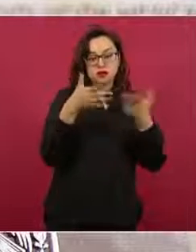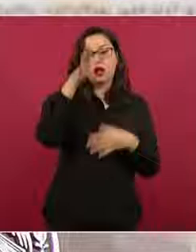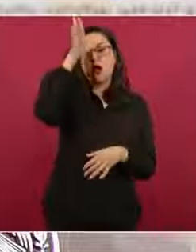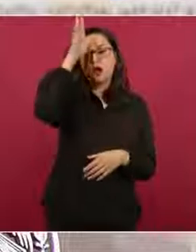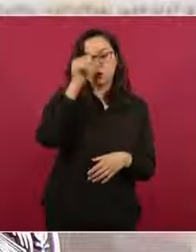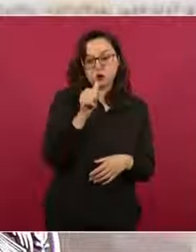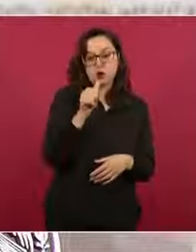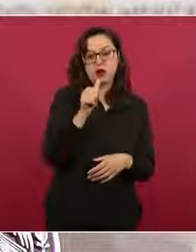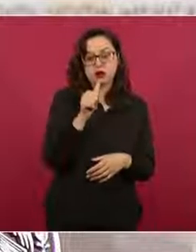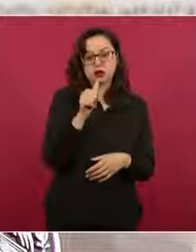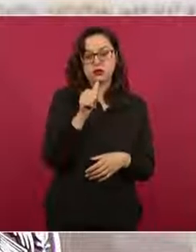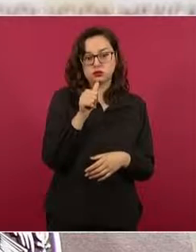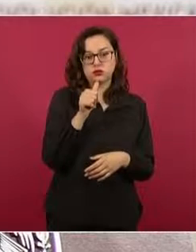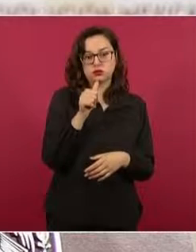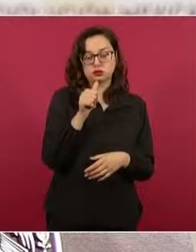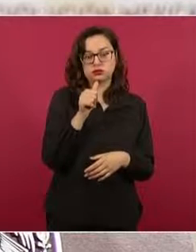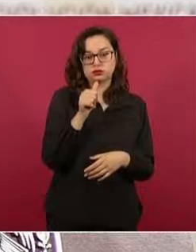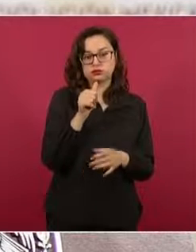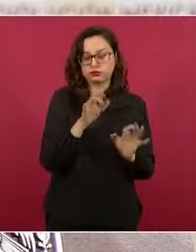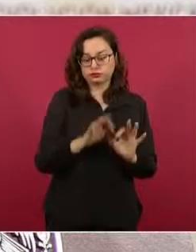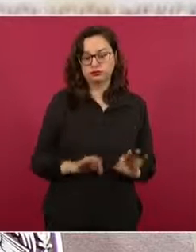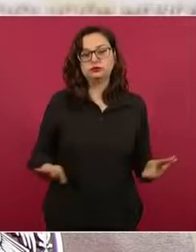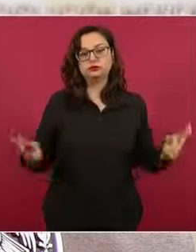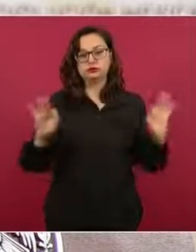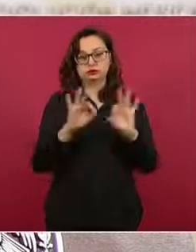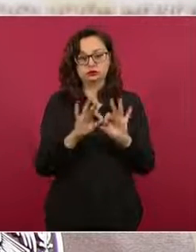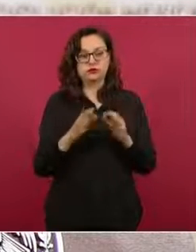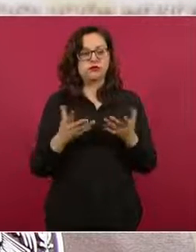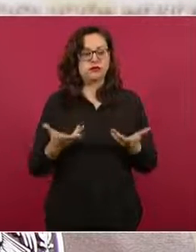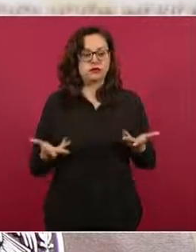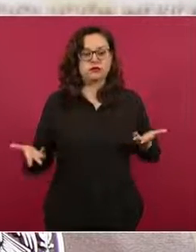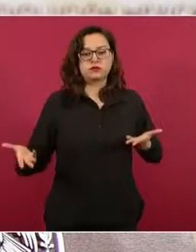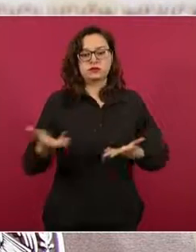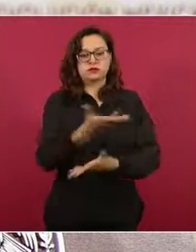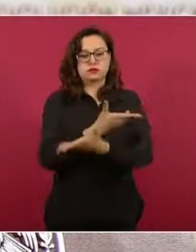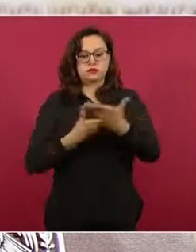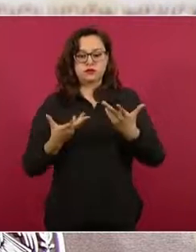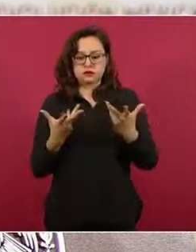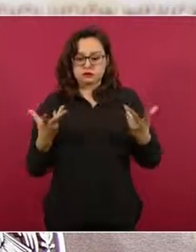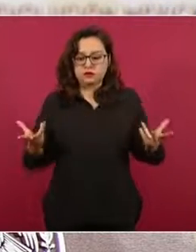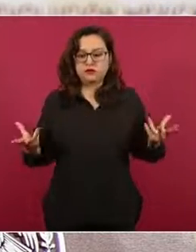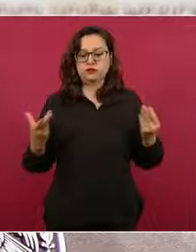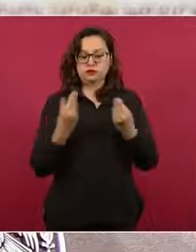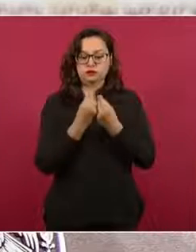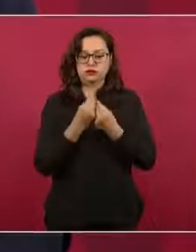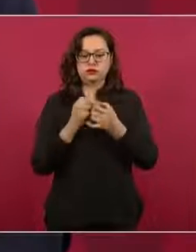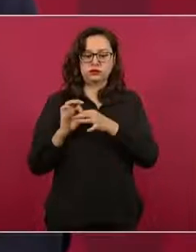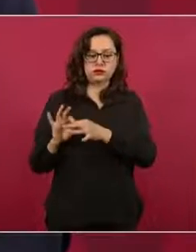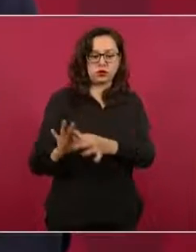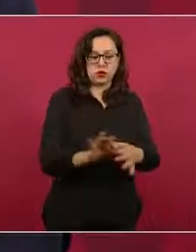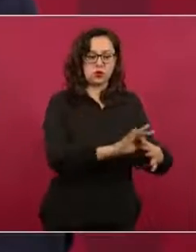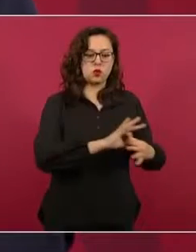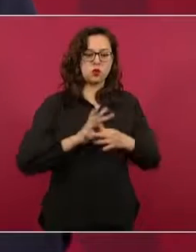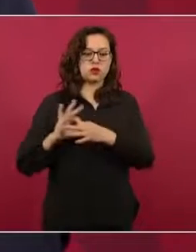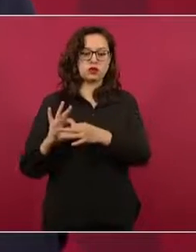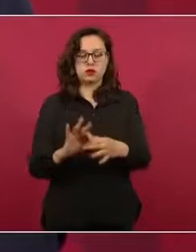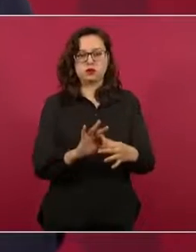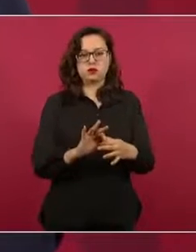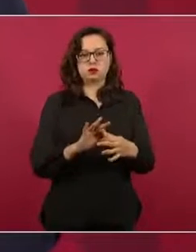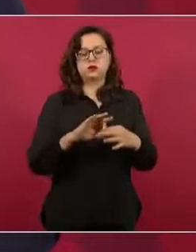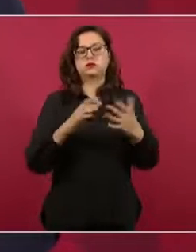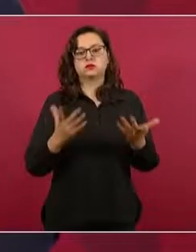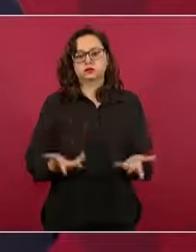en todo lo que nos une y nos puede